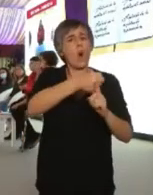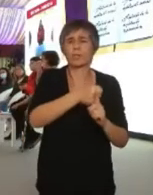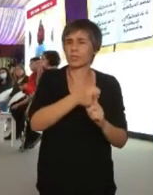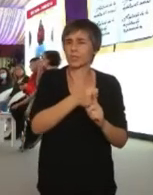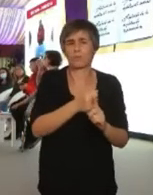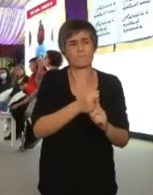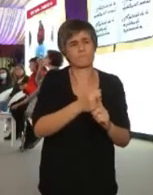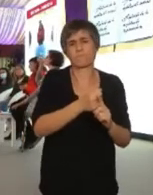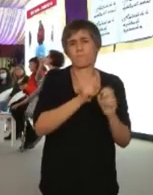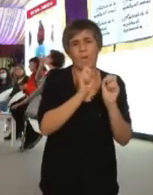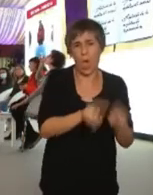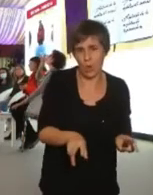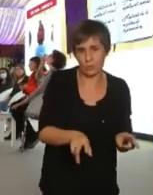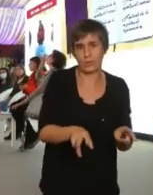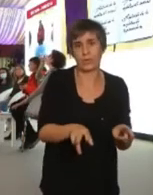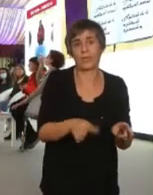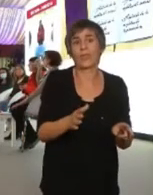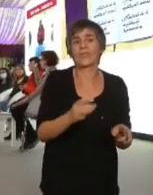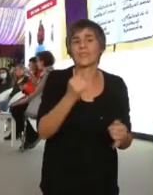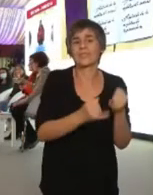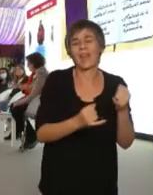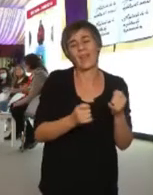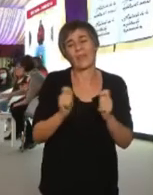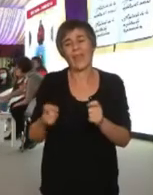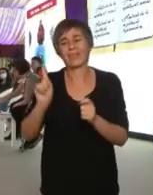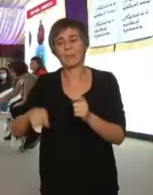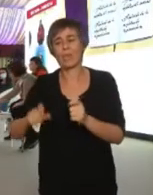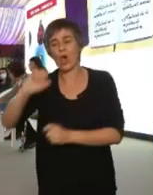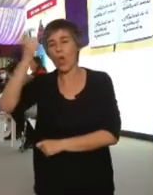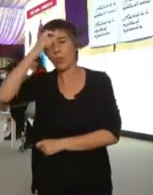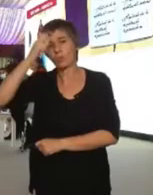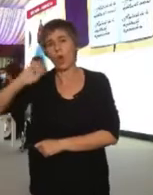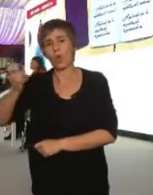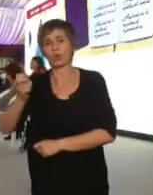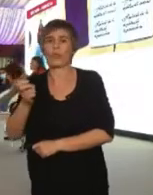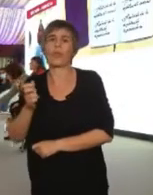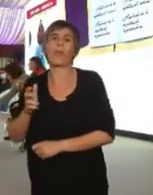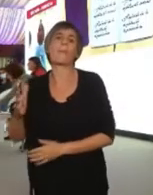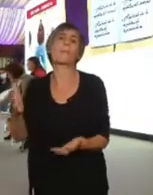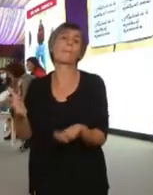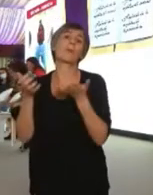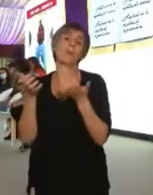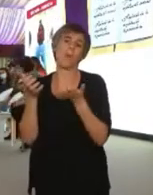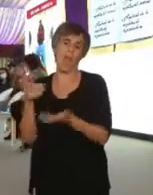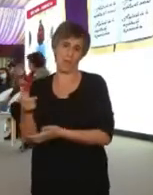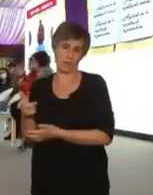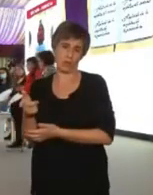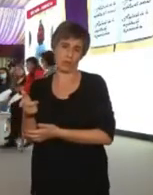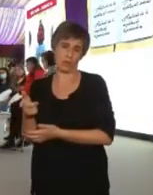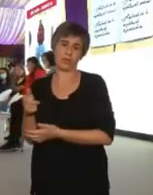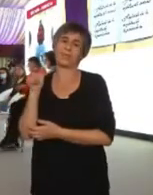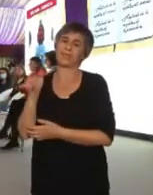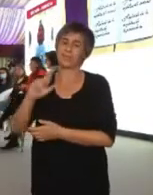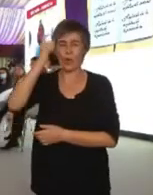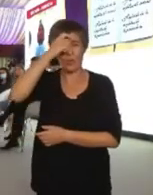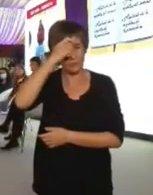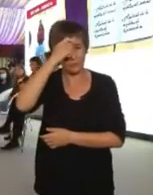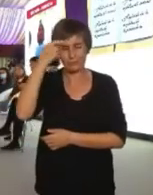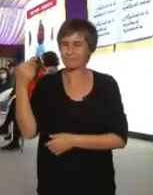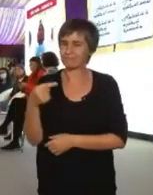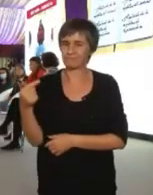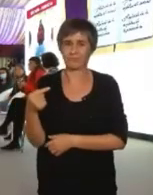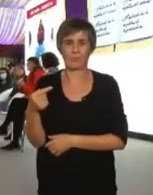o concepto de privilexio. E ese é un termo moi, moi perigoso e moi desmobilizador da acción común,